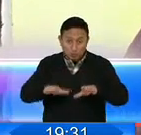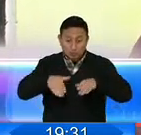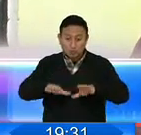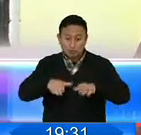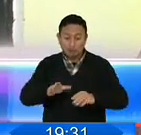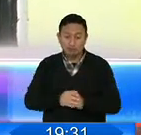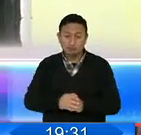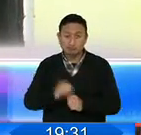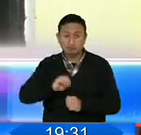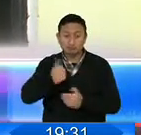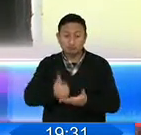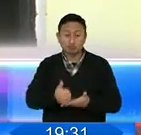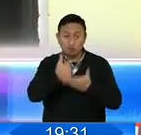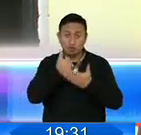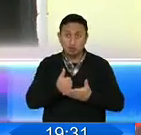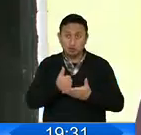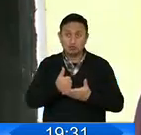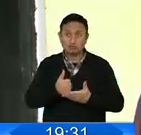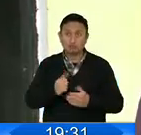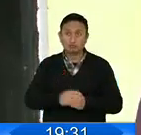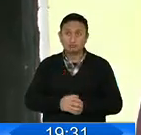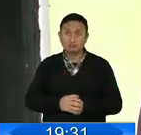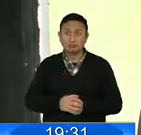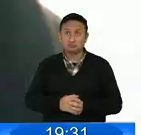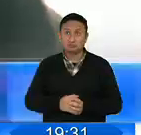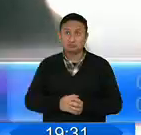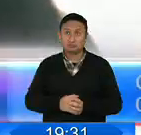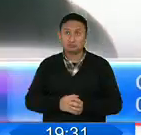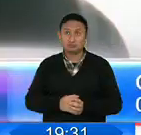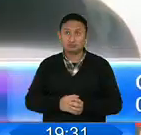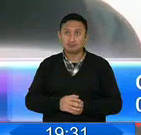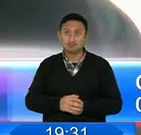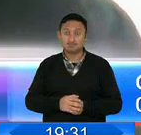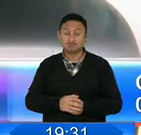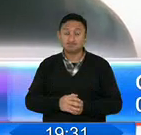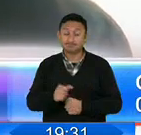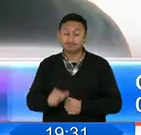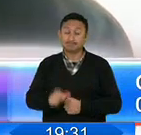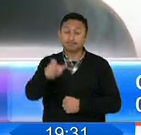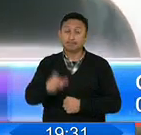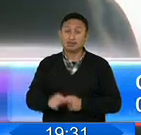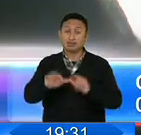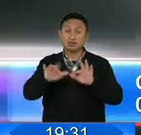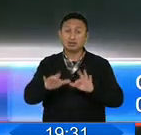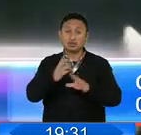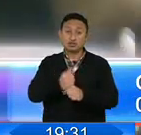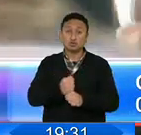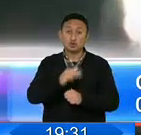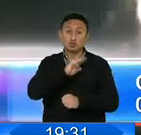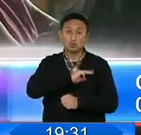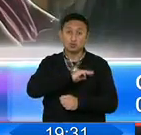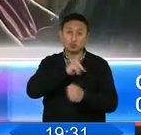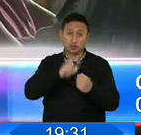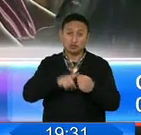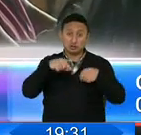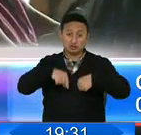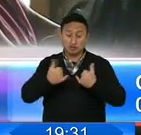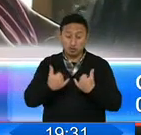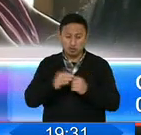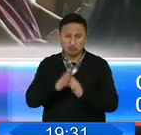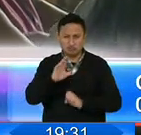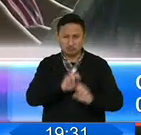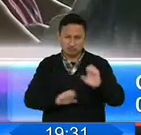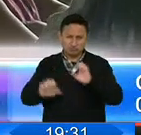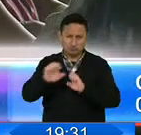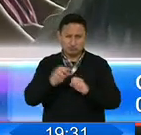Son fuentes de ellas que más que una prendita cosen. Personal de la Secretaría de Seguridad del municipio de Quito realiza una evaluación